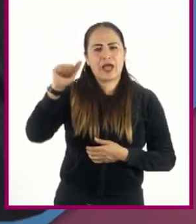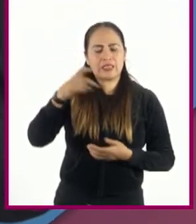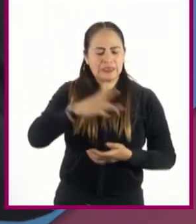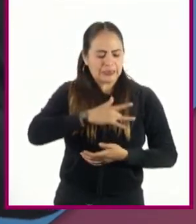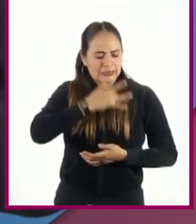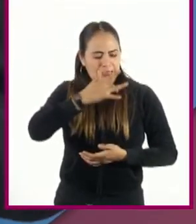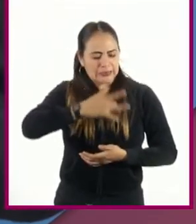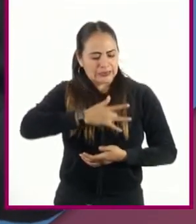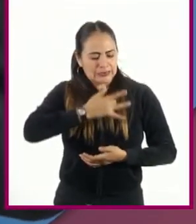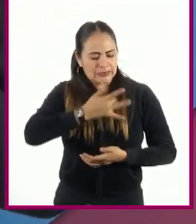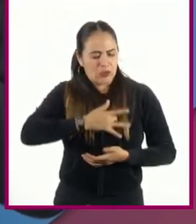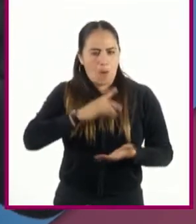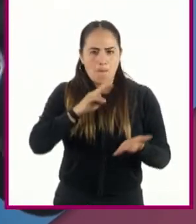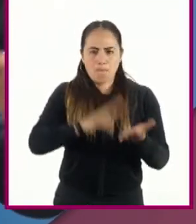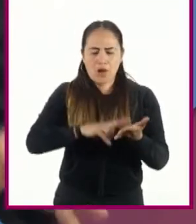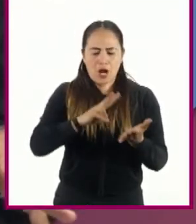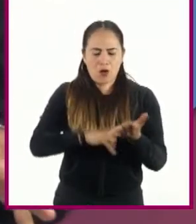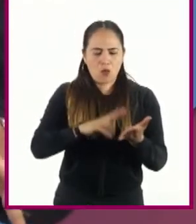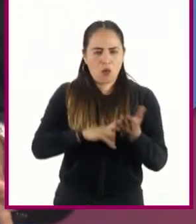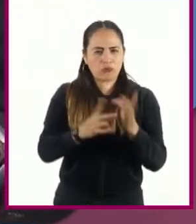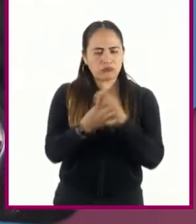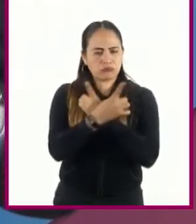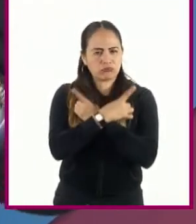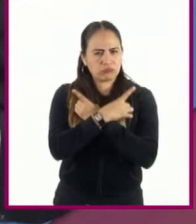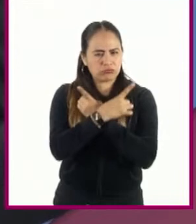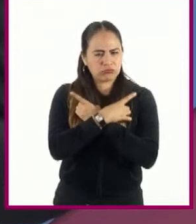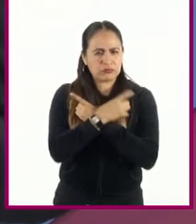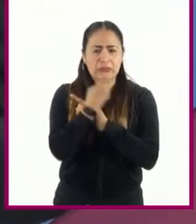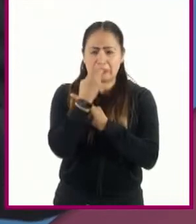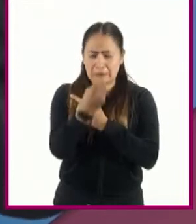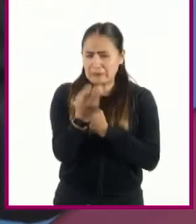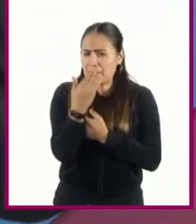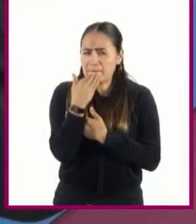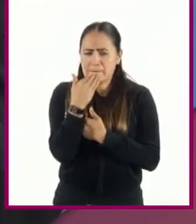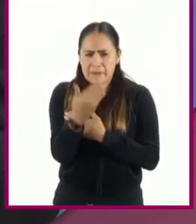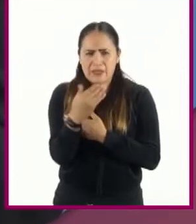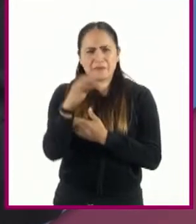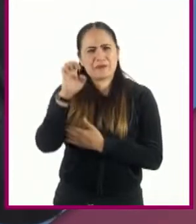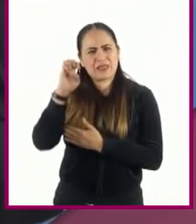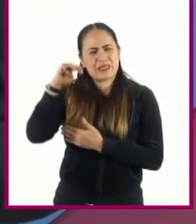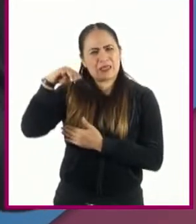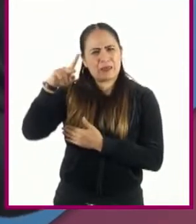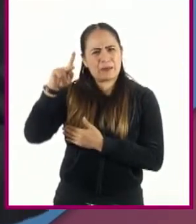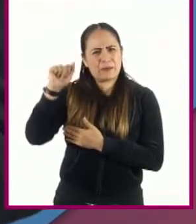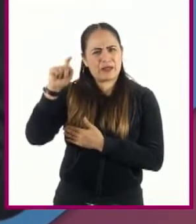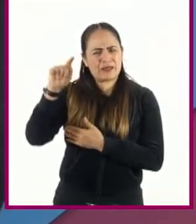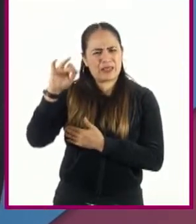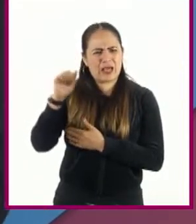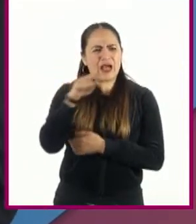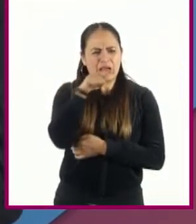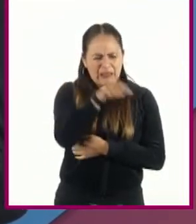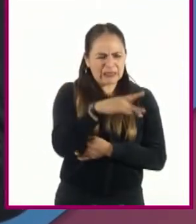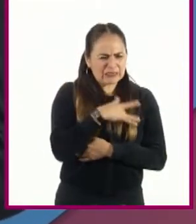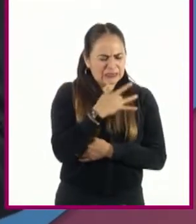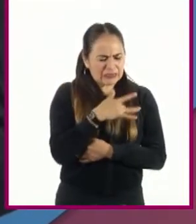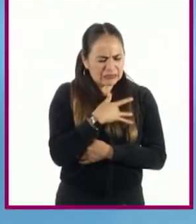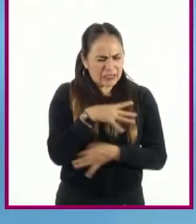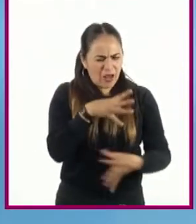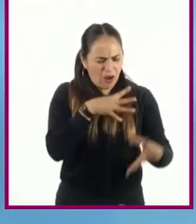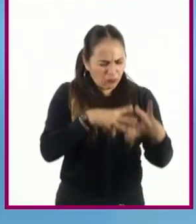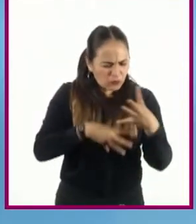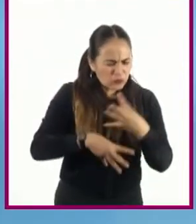moral. Este es un excelente principio, pues la empatía es poder sentir lo que otras y otros sienten.